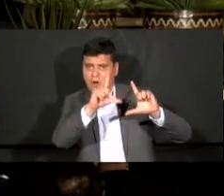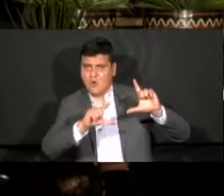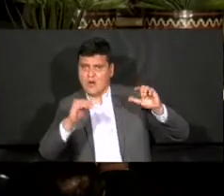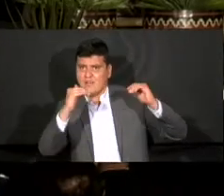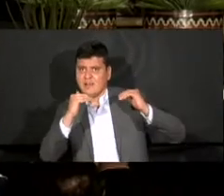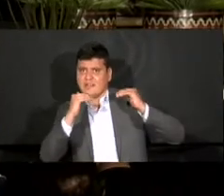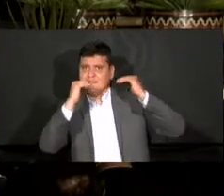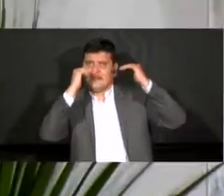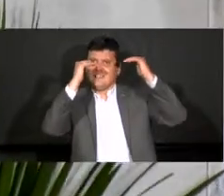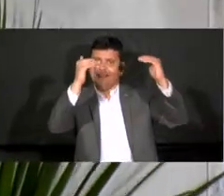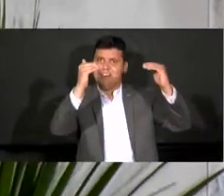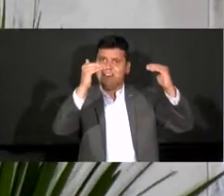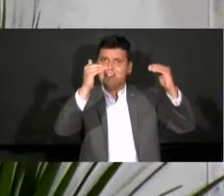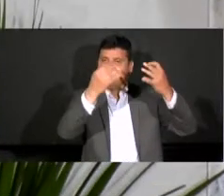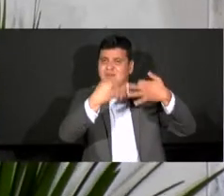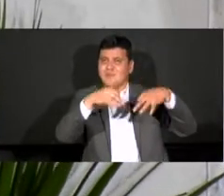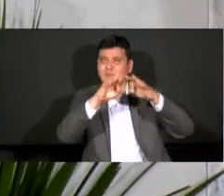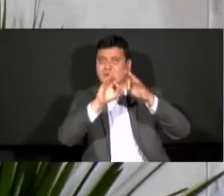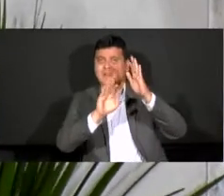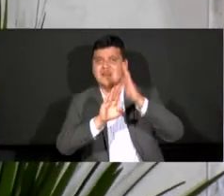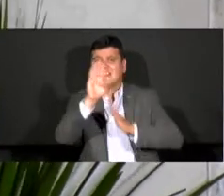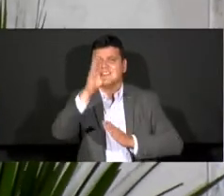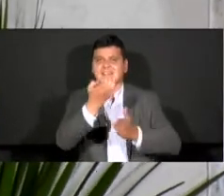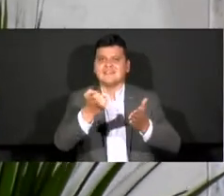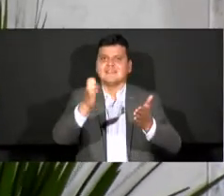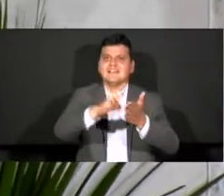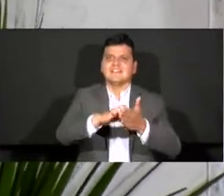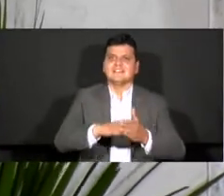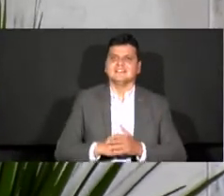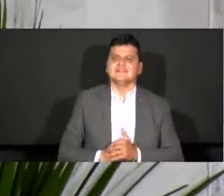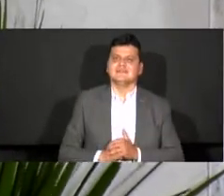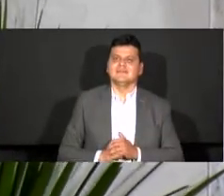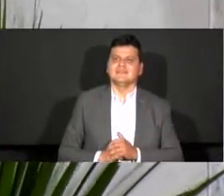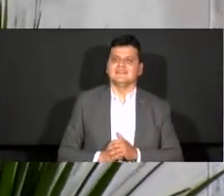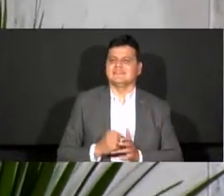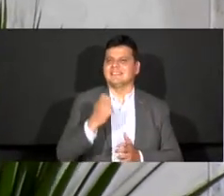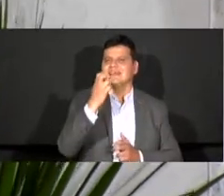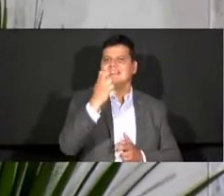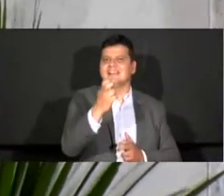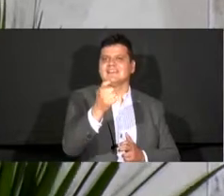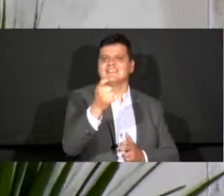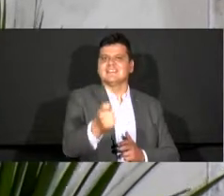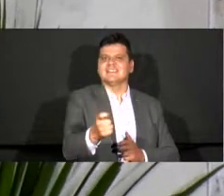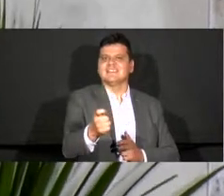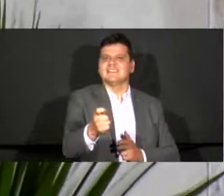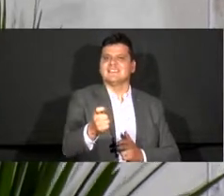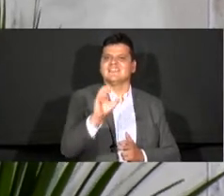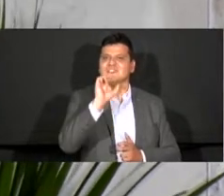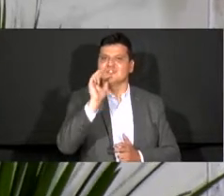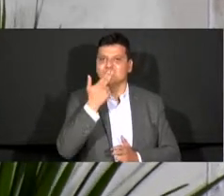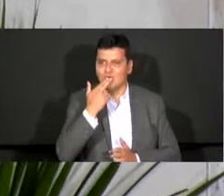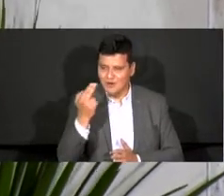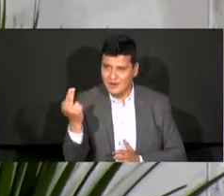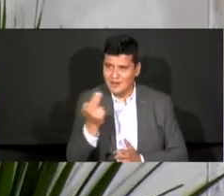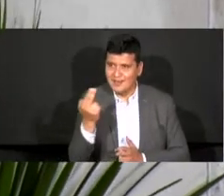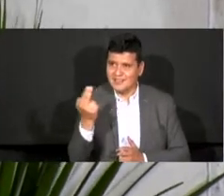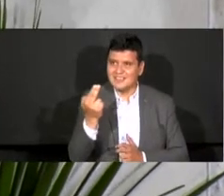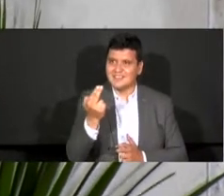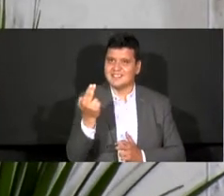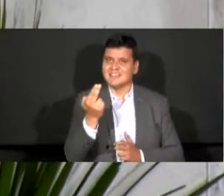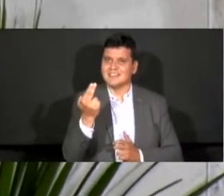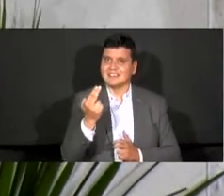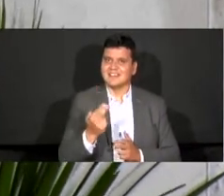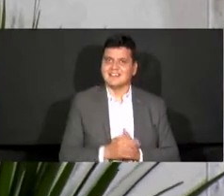lugares nacionales de desarrollo económico, porque es ahí donde debe estar Chihuahua. Y hoy no vamos